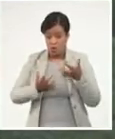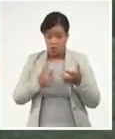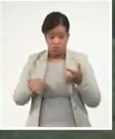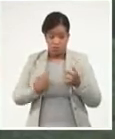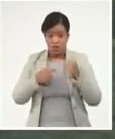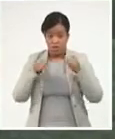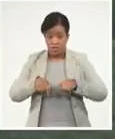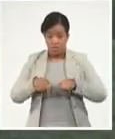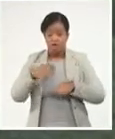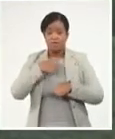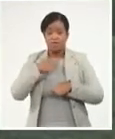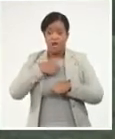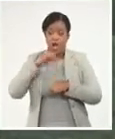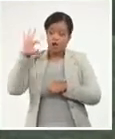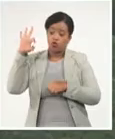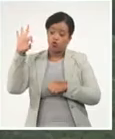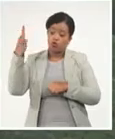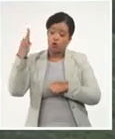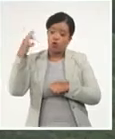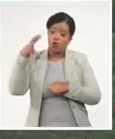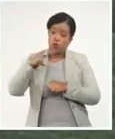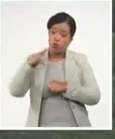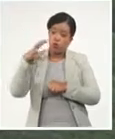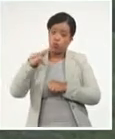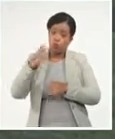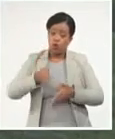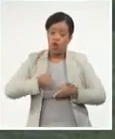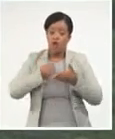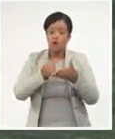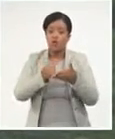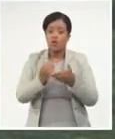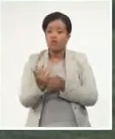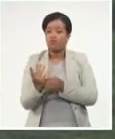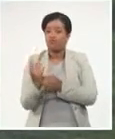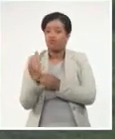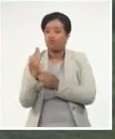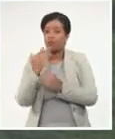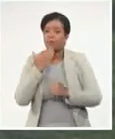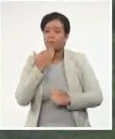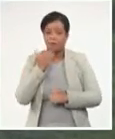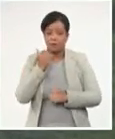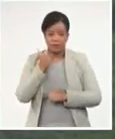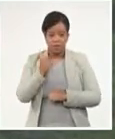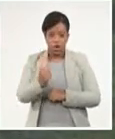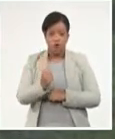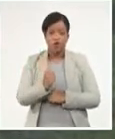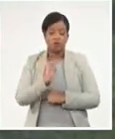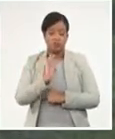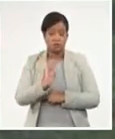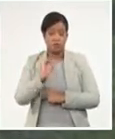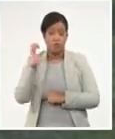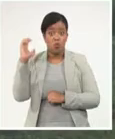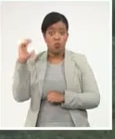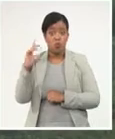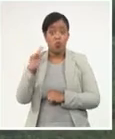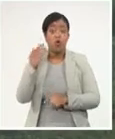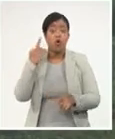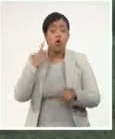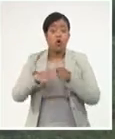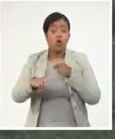un secador solar de tecnología de primer mundo, que es una tecnología Kona Solar de Austria, que este secador